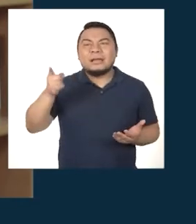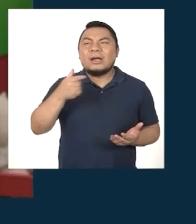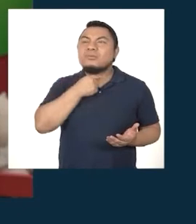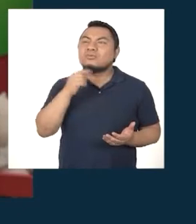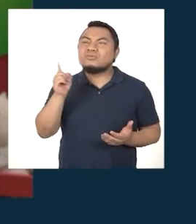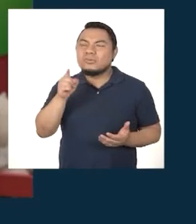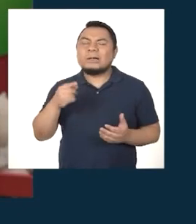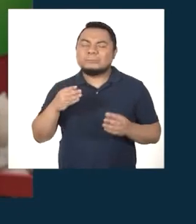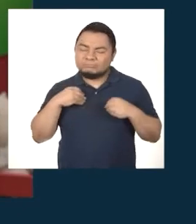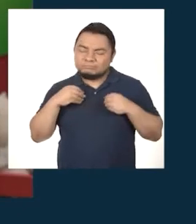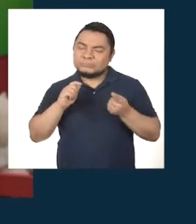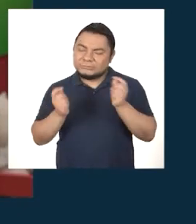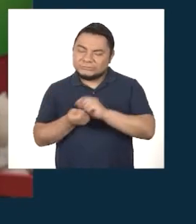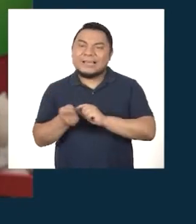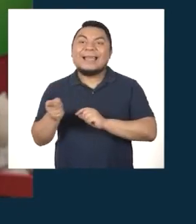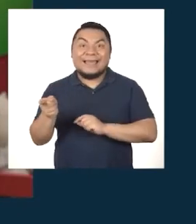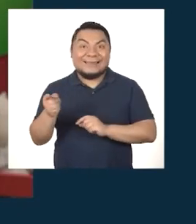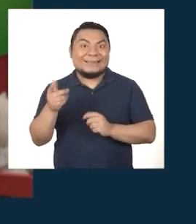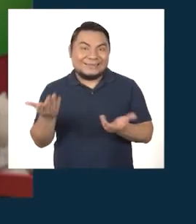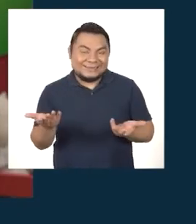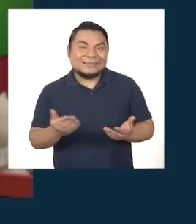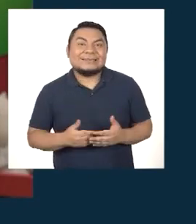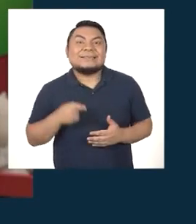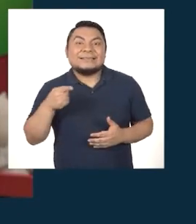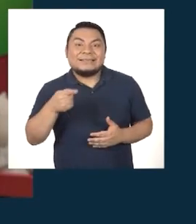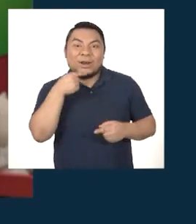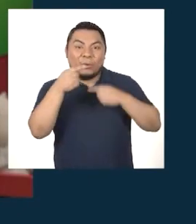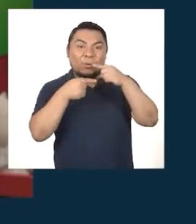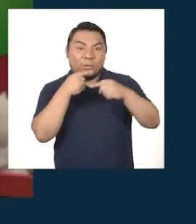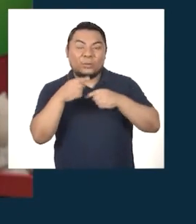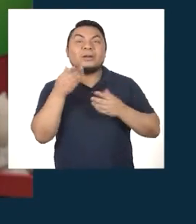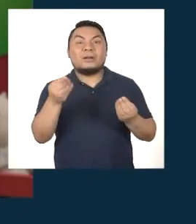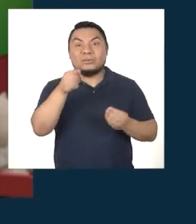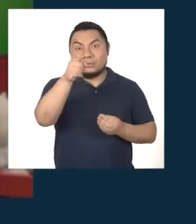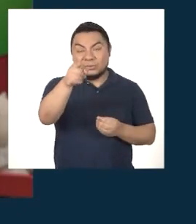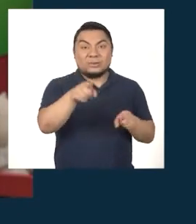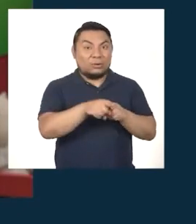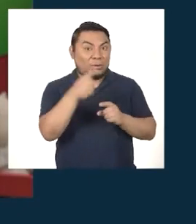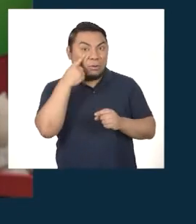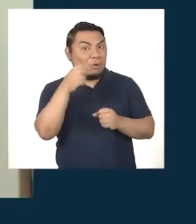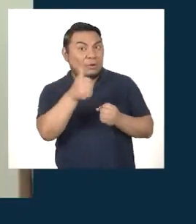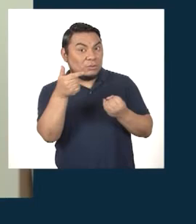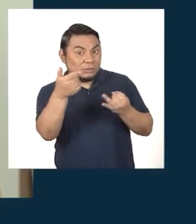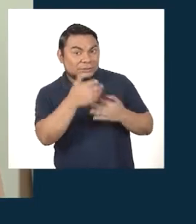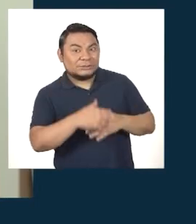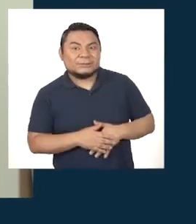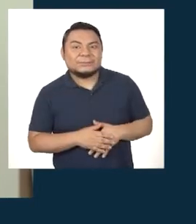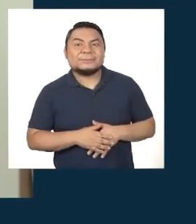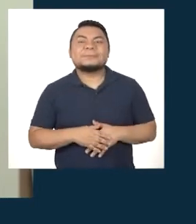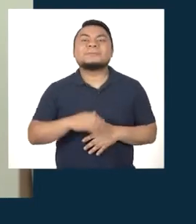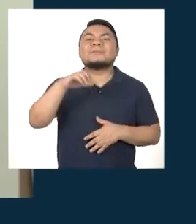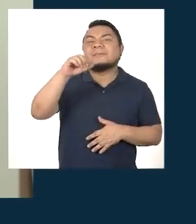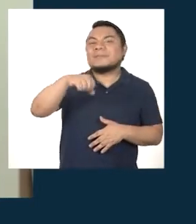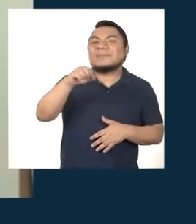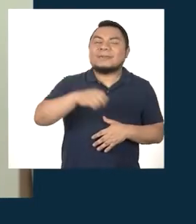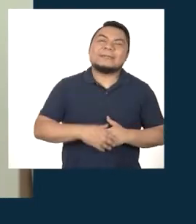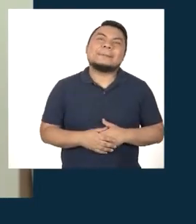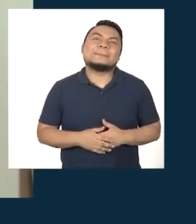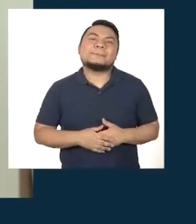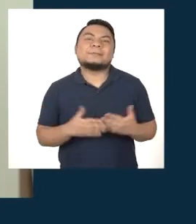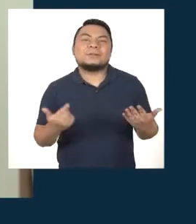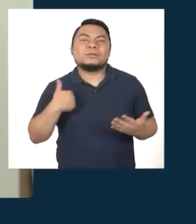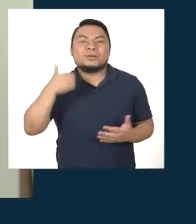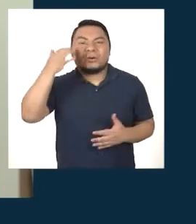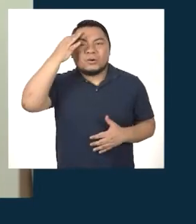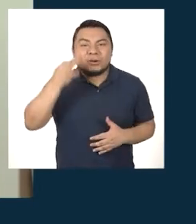cambiar. Elvita nos ha contado algunas consecuencias de este hábito. ¿Ustedes conocen otras? Sí, Leslie.